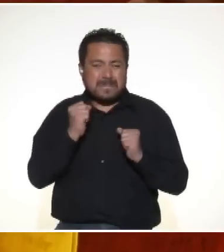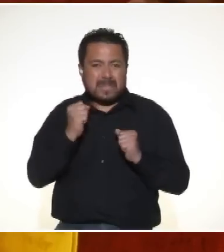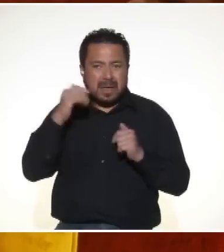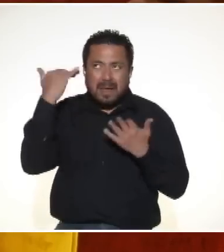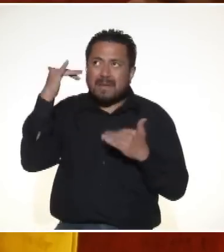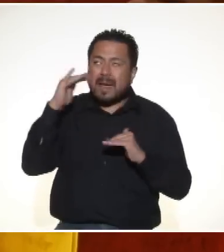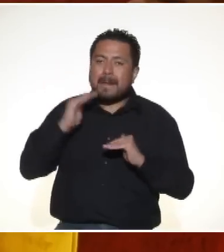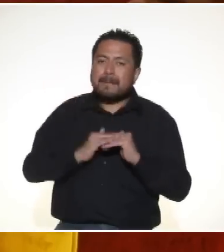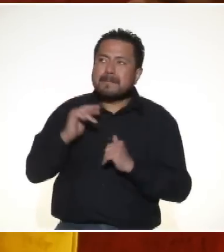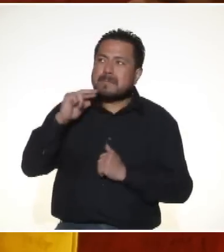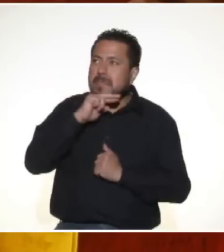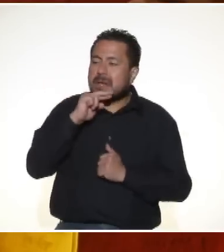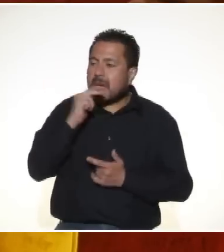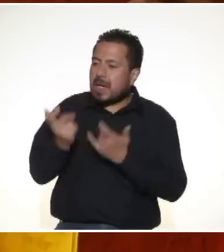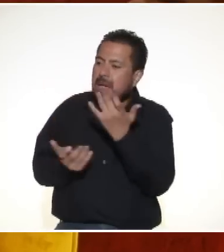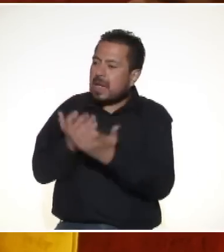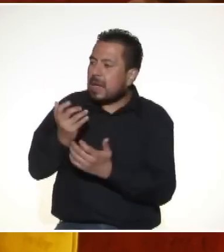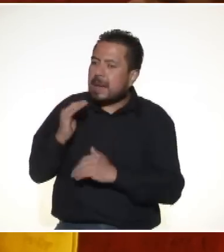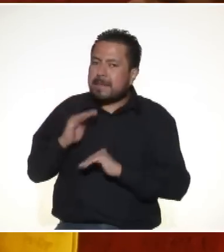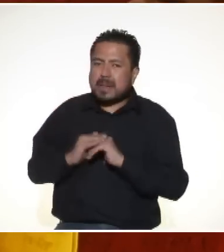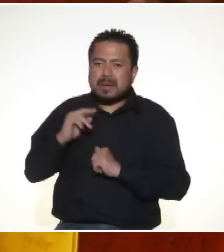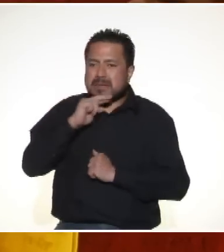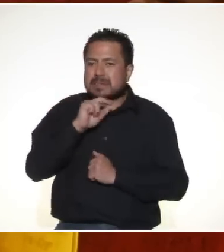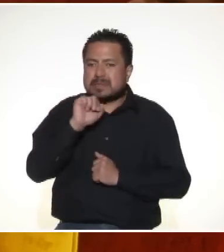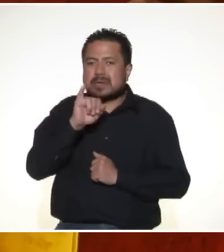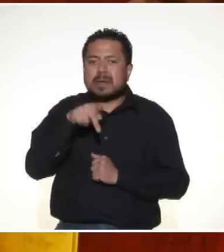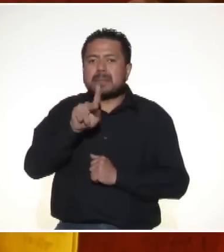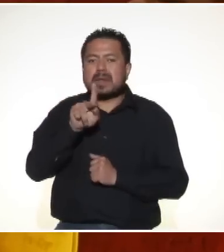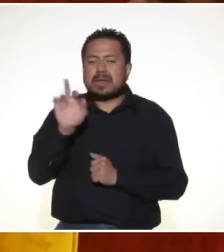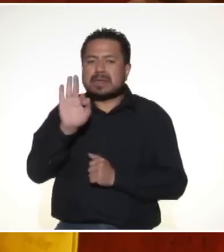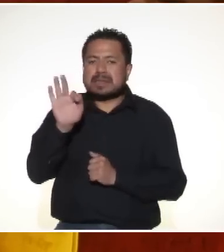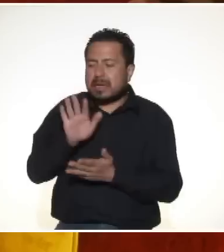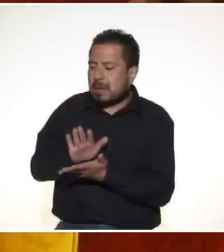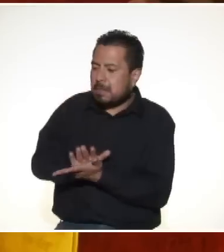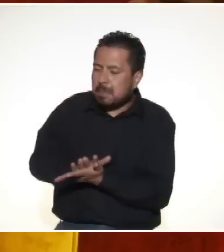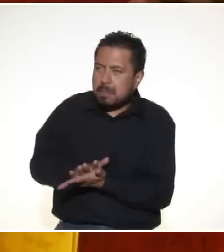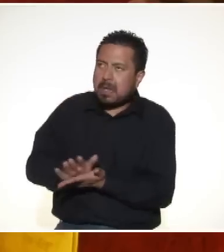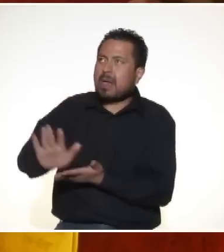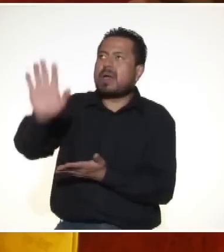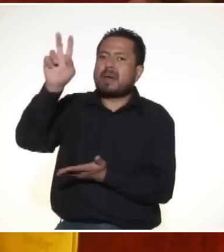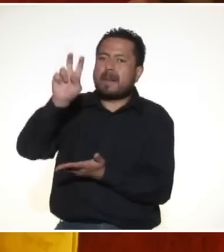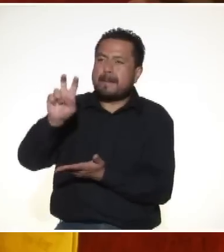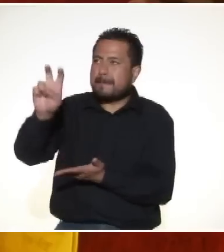más rápido, se calienta más rápido. Pero si se resbala una persona